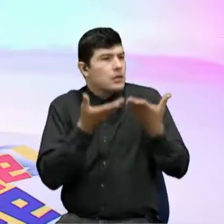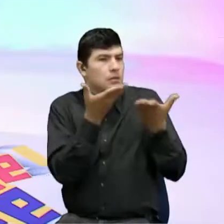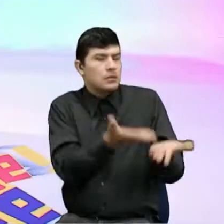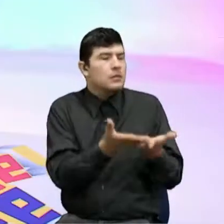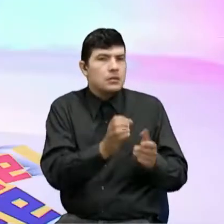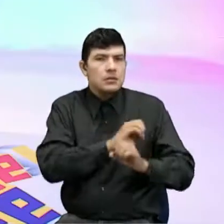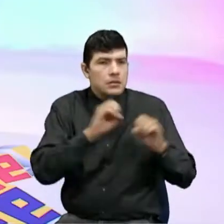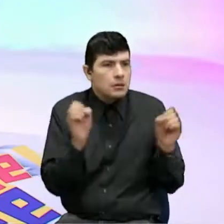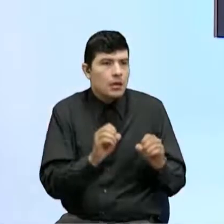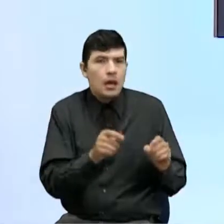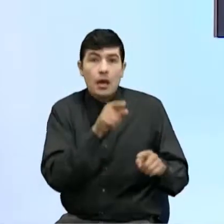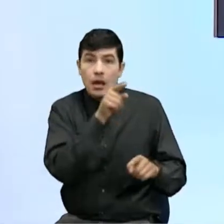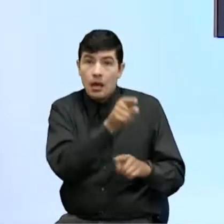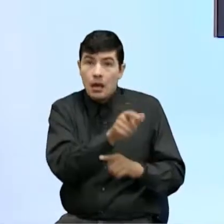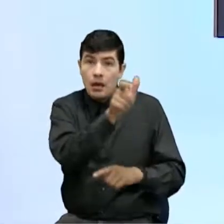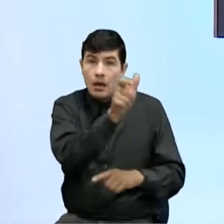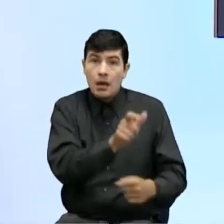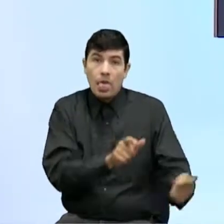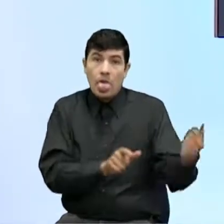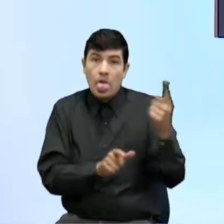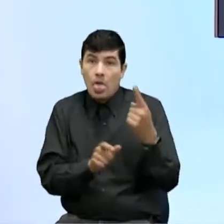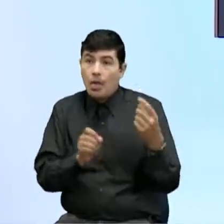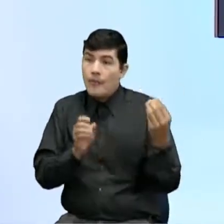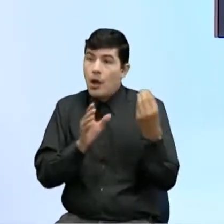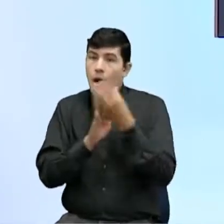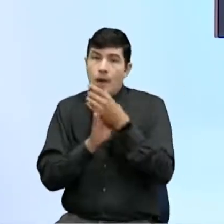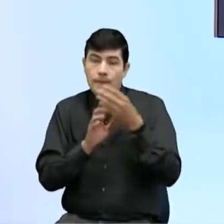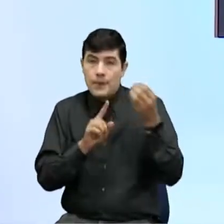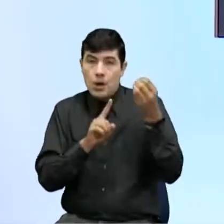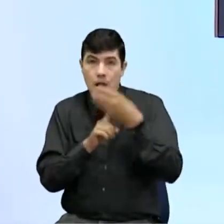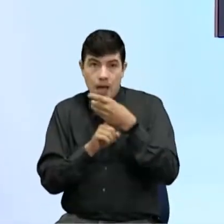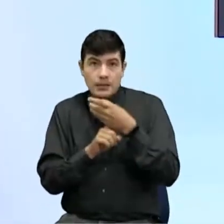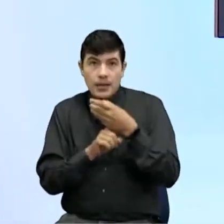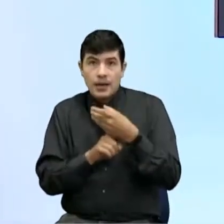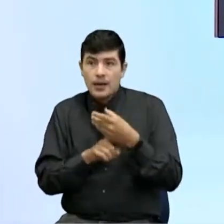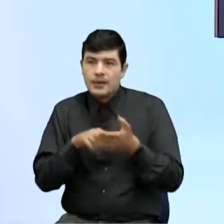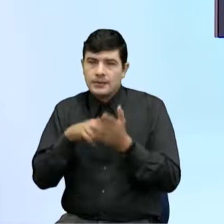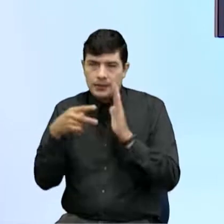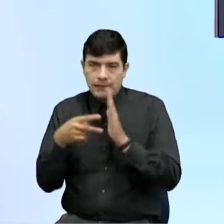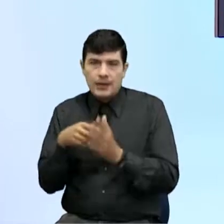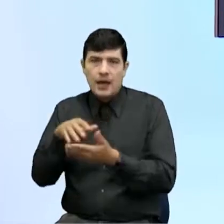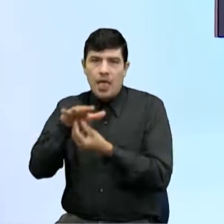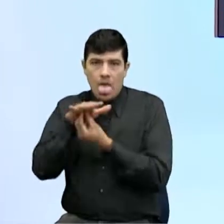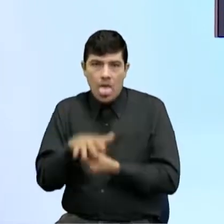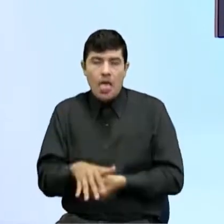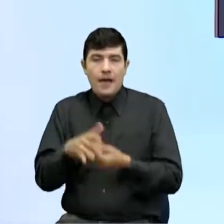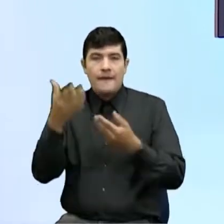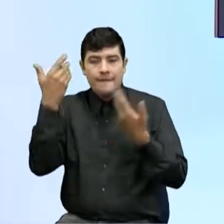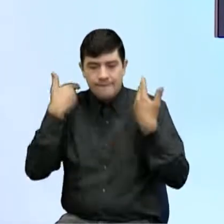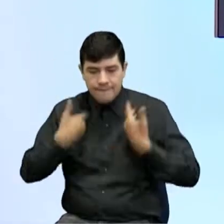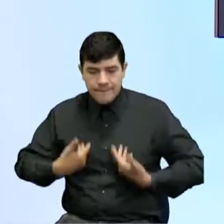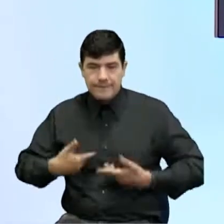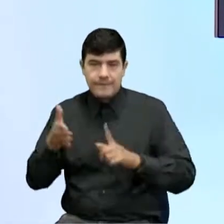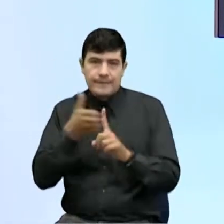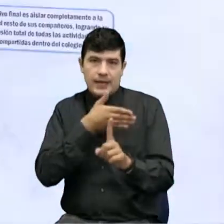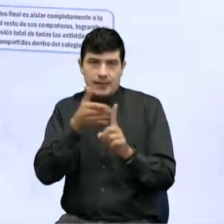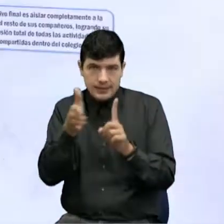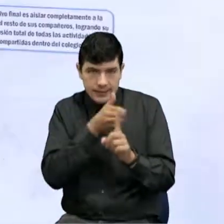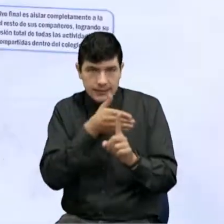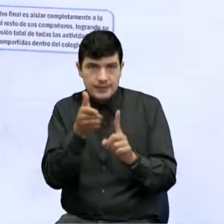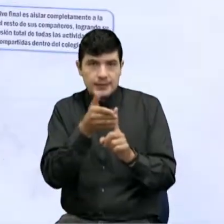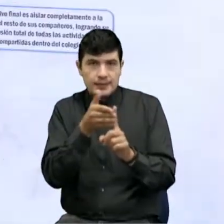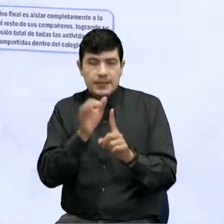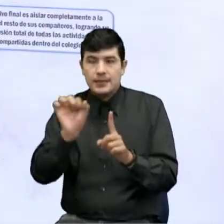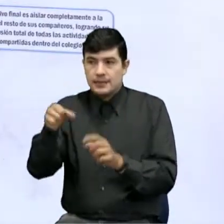Entonces el otro niño viene y le pega, ahí ya se convierte en acoso físico porque se convirtió en una agresión, ¿cierto? Y mira algo que